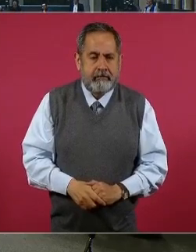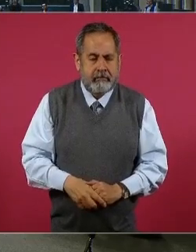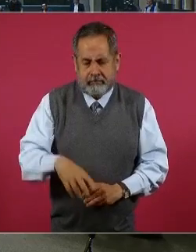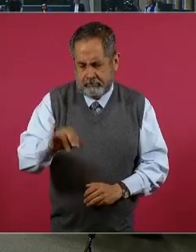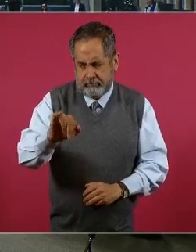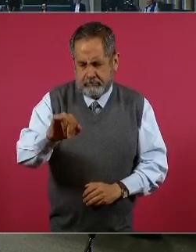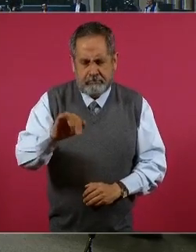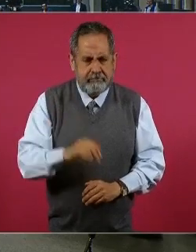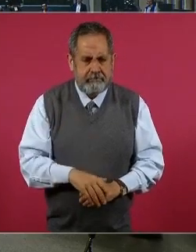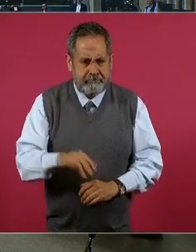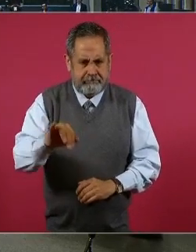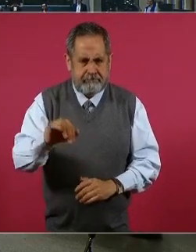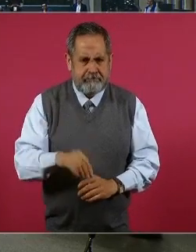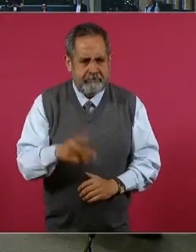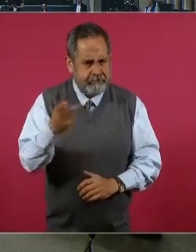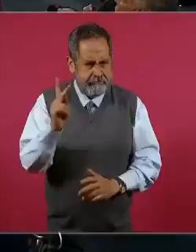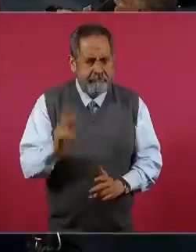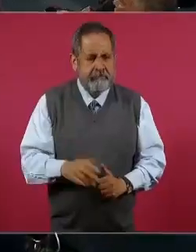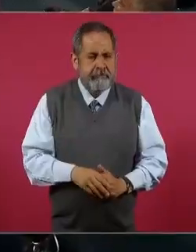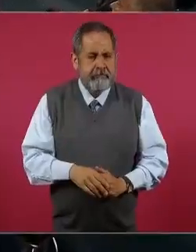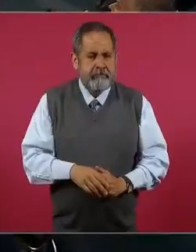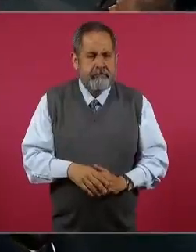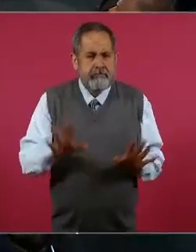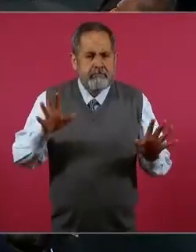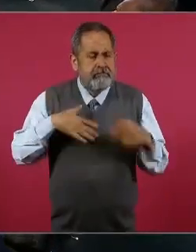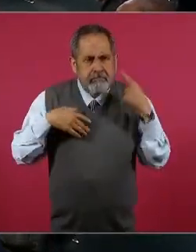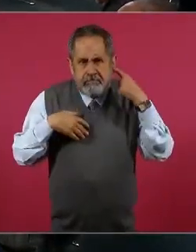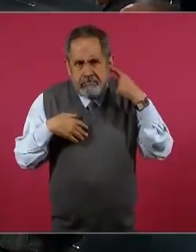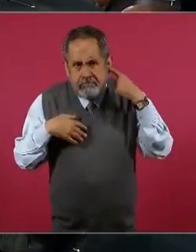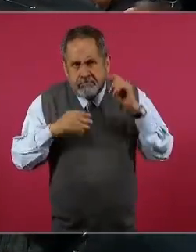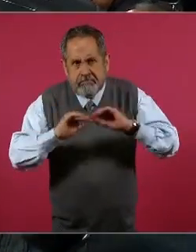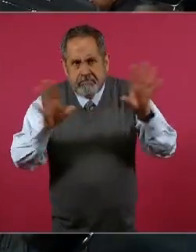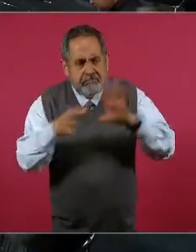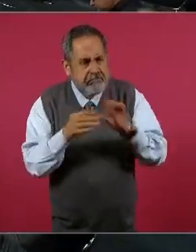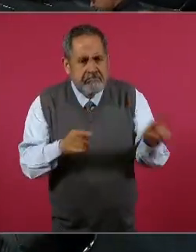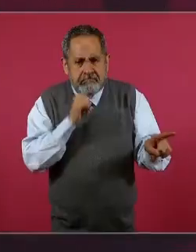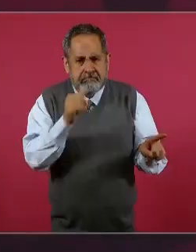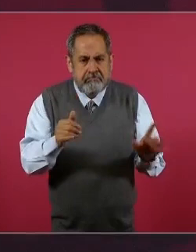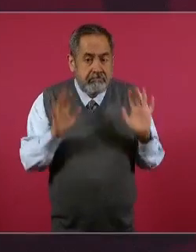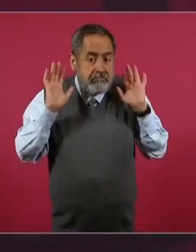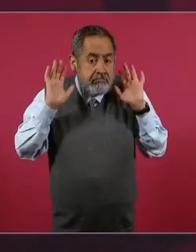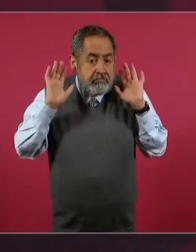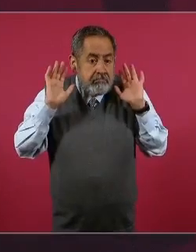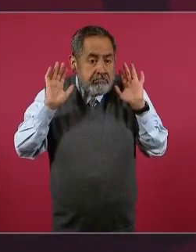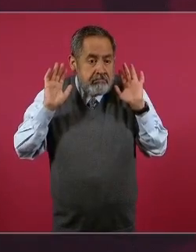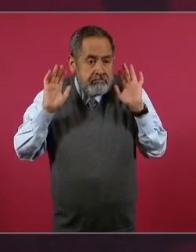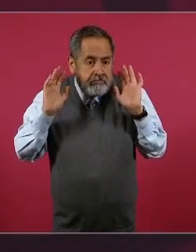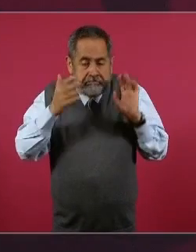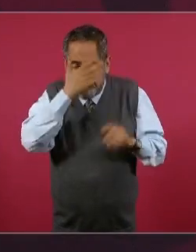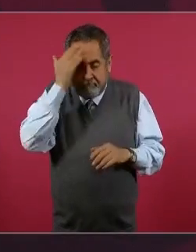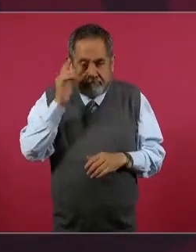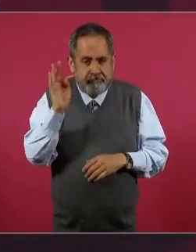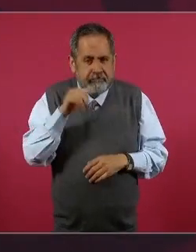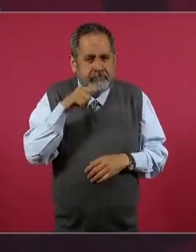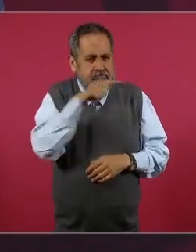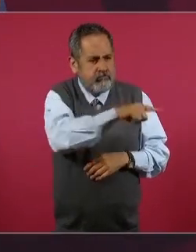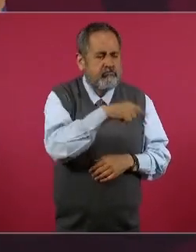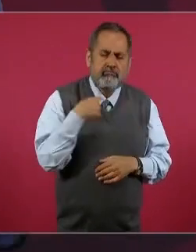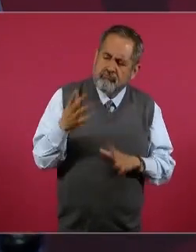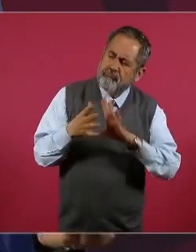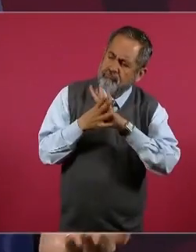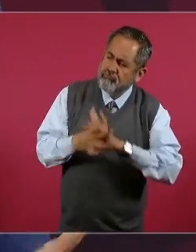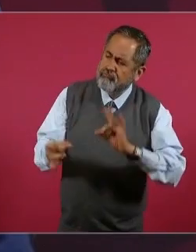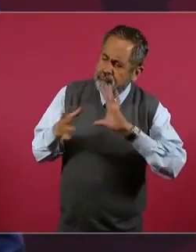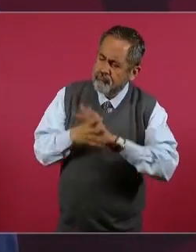Sí. Pero yo no he escuchado, o a lo mejor no estoy enterado, que haya una